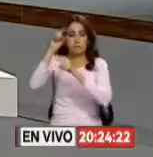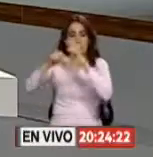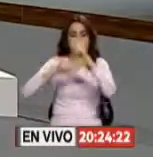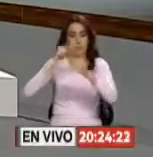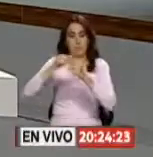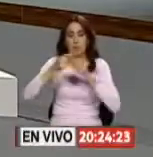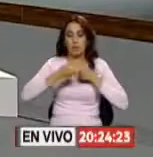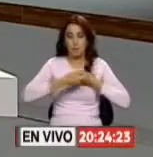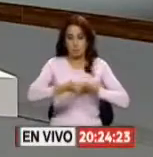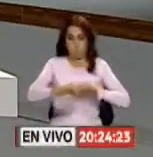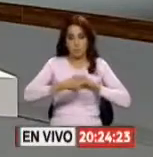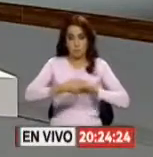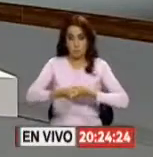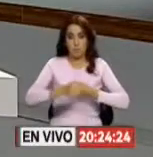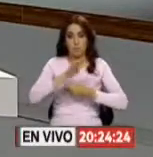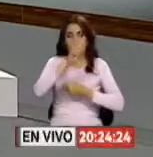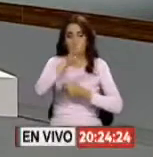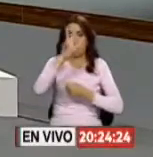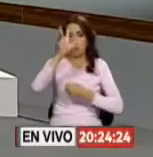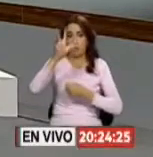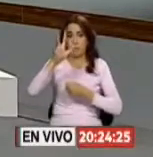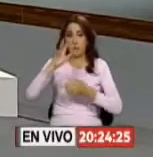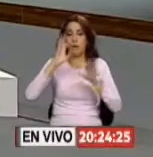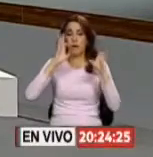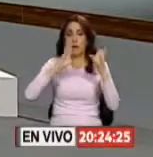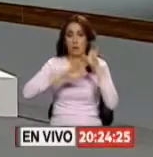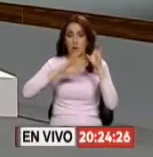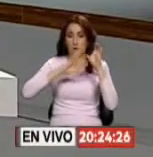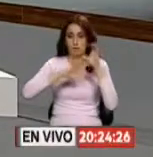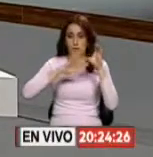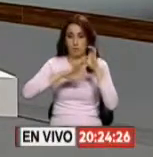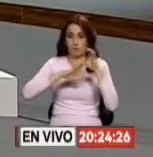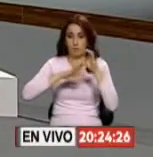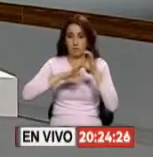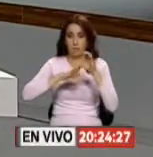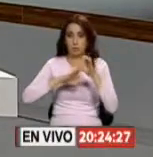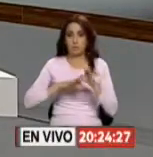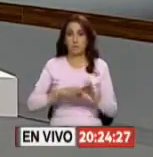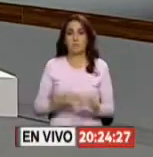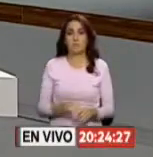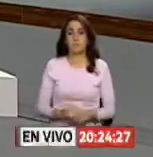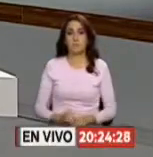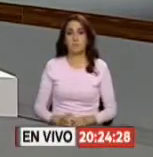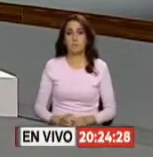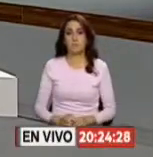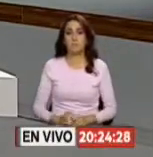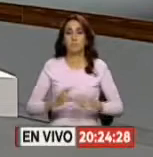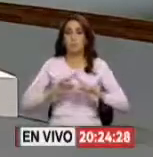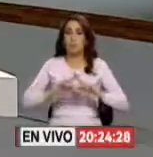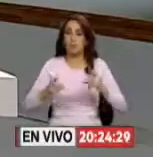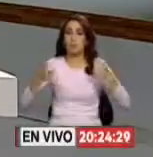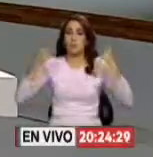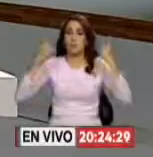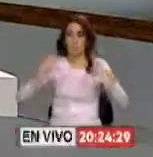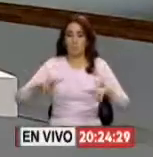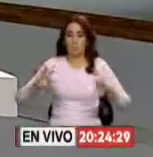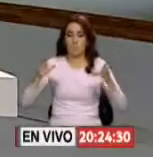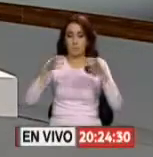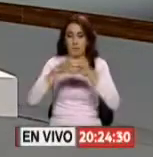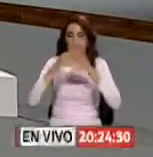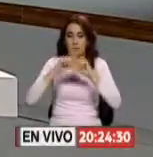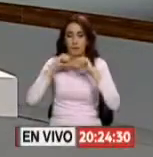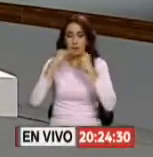los 43 candidatos al Consejo de Participación Ciudadana y Control Social. Mientras que la delegación de la Organización de